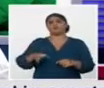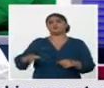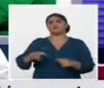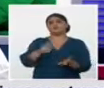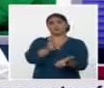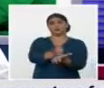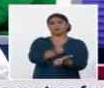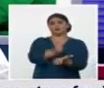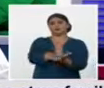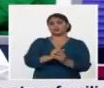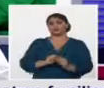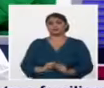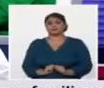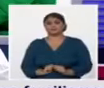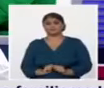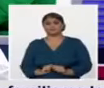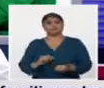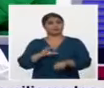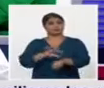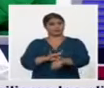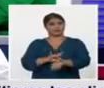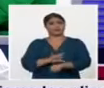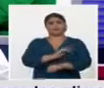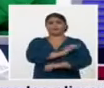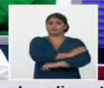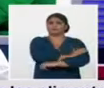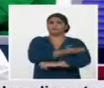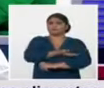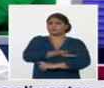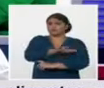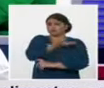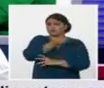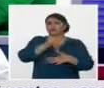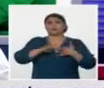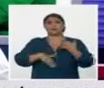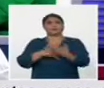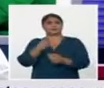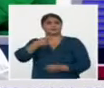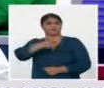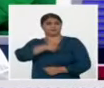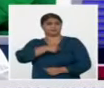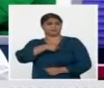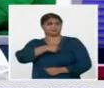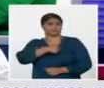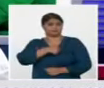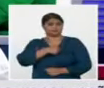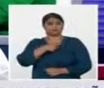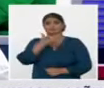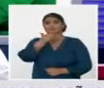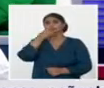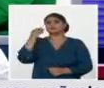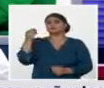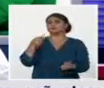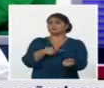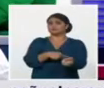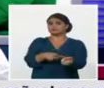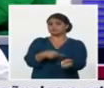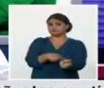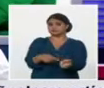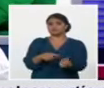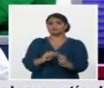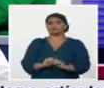con antecedentes de hipertensión arterial, cardiopatía isquémica, diabetes mellitus, una enfermedad renal